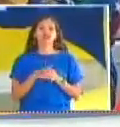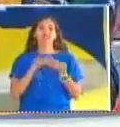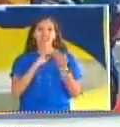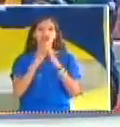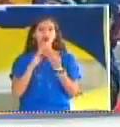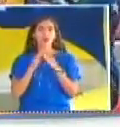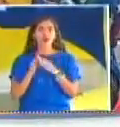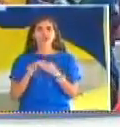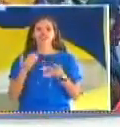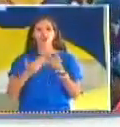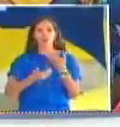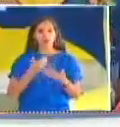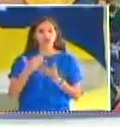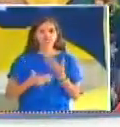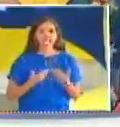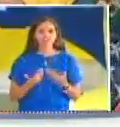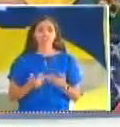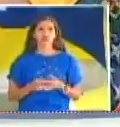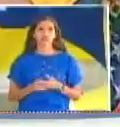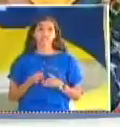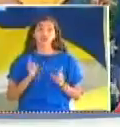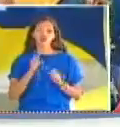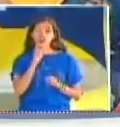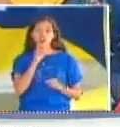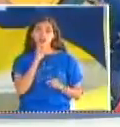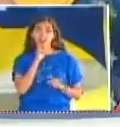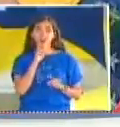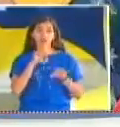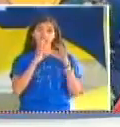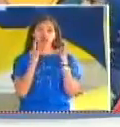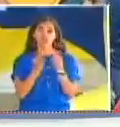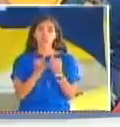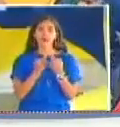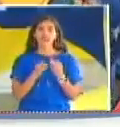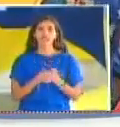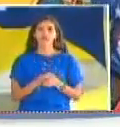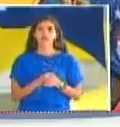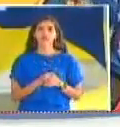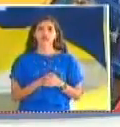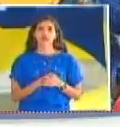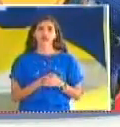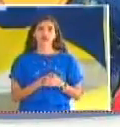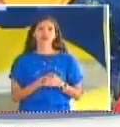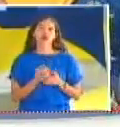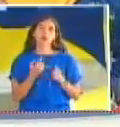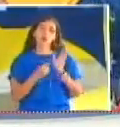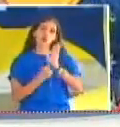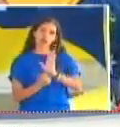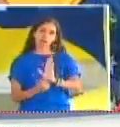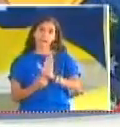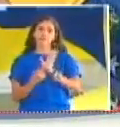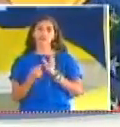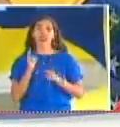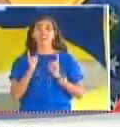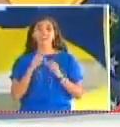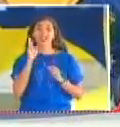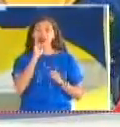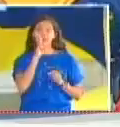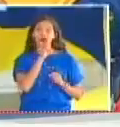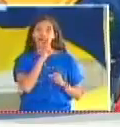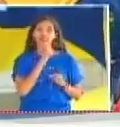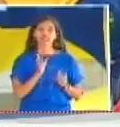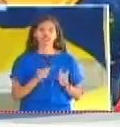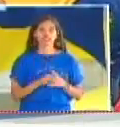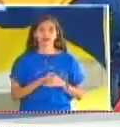comunidad en ese proceso, que suele ser muy difícil para la familia, presidente. Le pongo un ejemplo. A veces las madres,